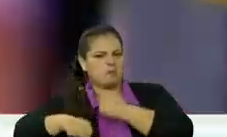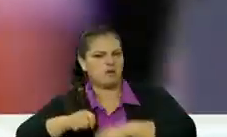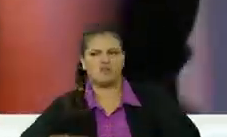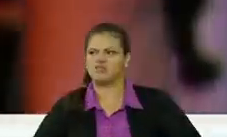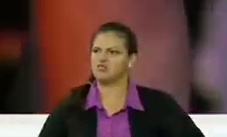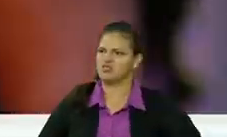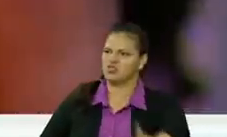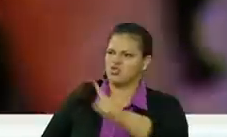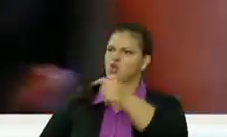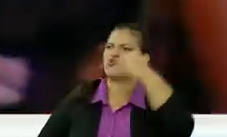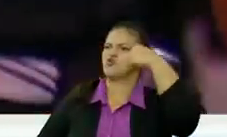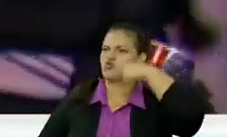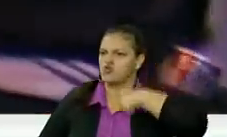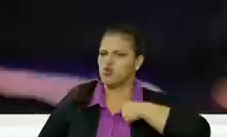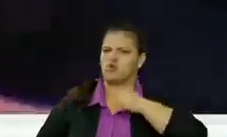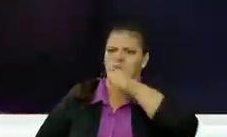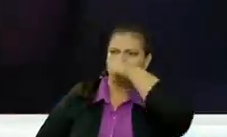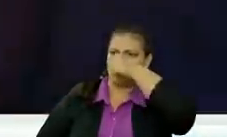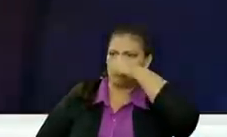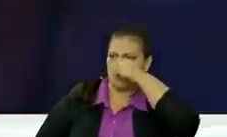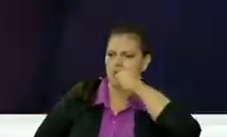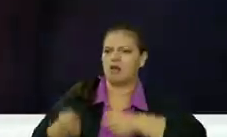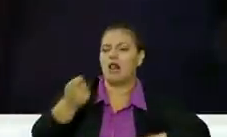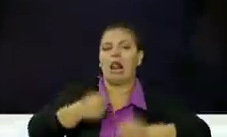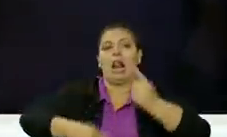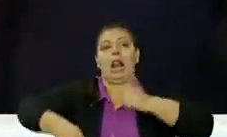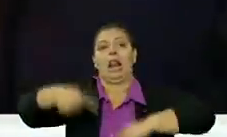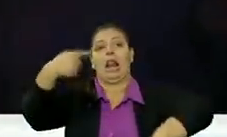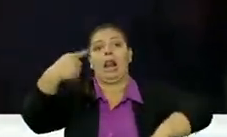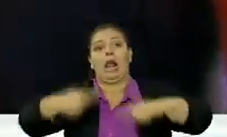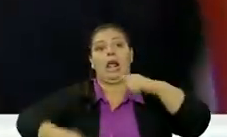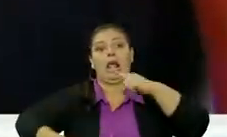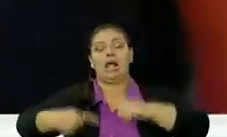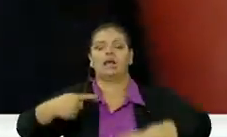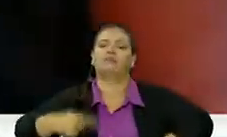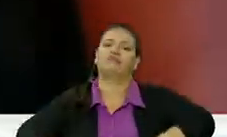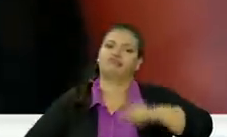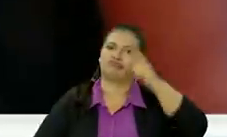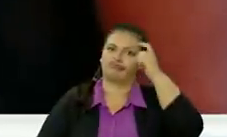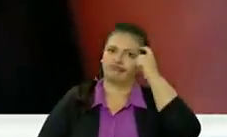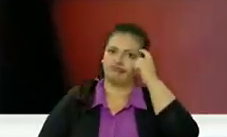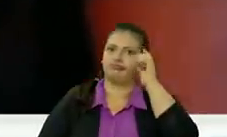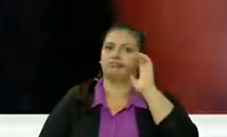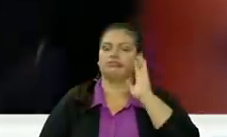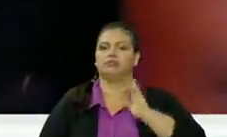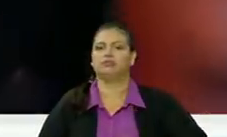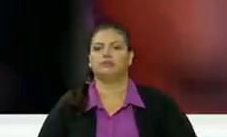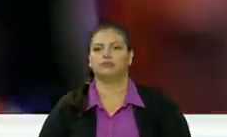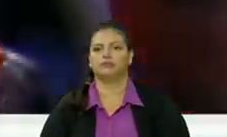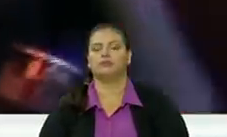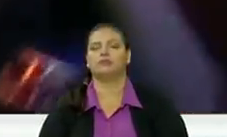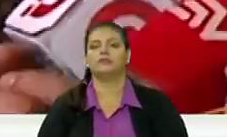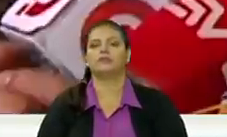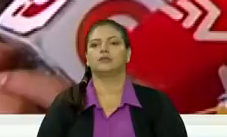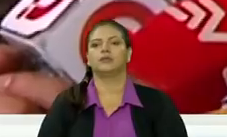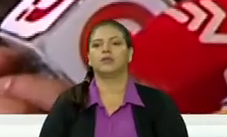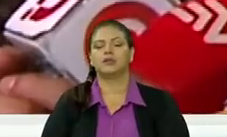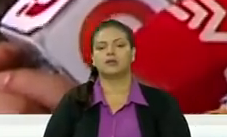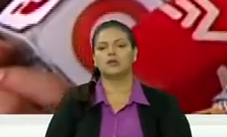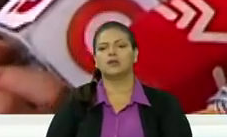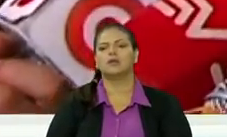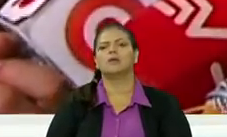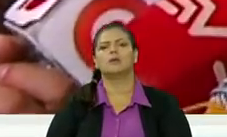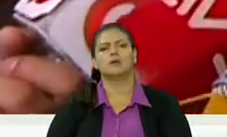ocupantes simplemente desaparecieron. Y según los moradores de aquí del sector, aparentemente este lugar habría sido utilizado como un